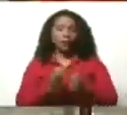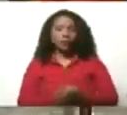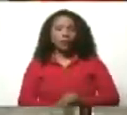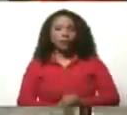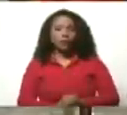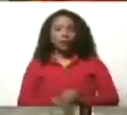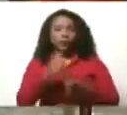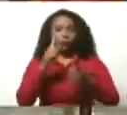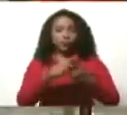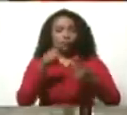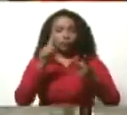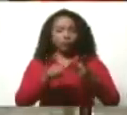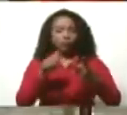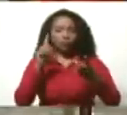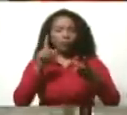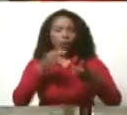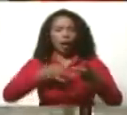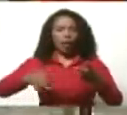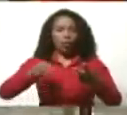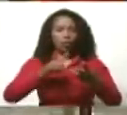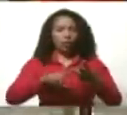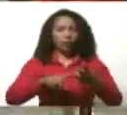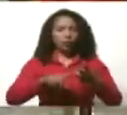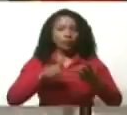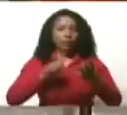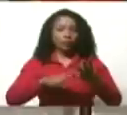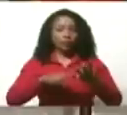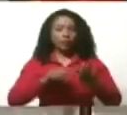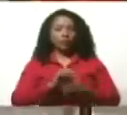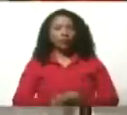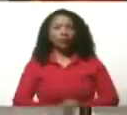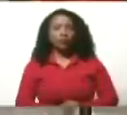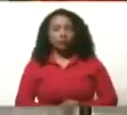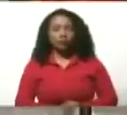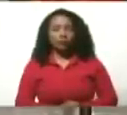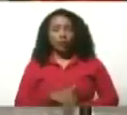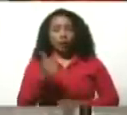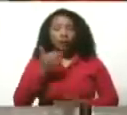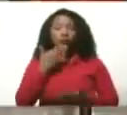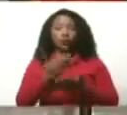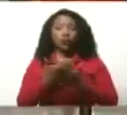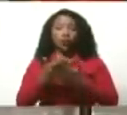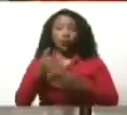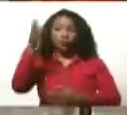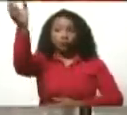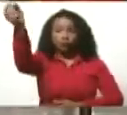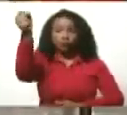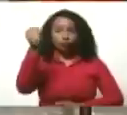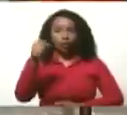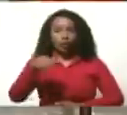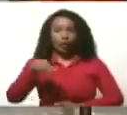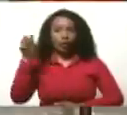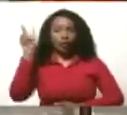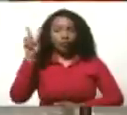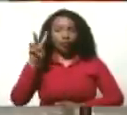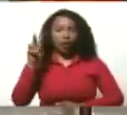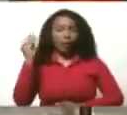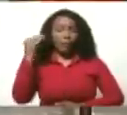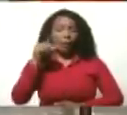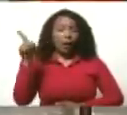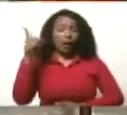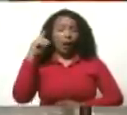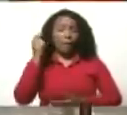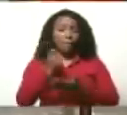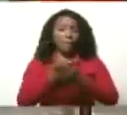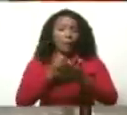Operación Atlantic, caso Andorra, caso Ingelec, por los cuales se solicitó su extradición. Además aparece en el caso de pago de